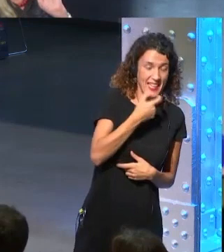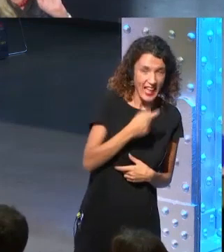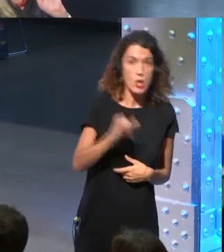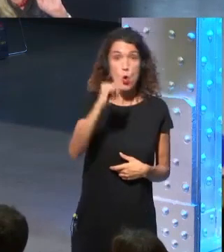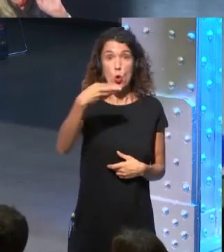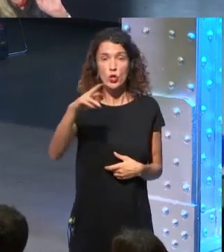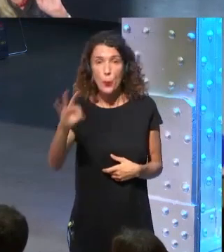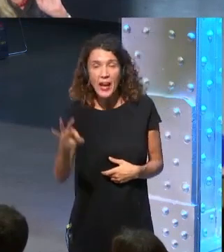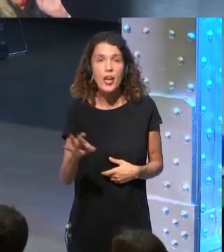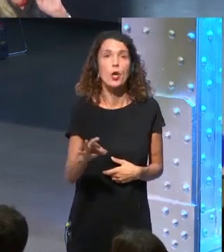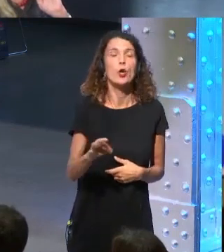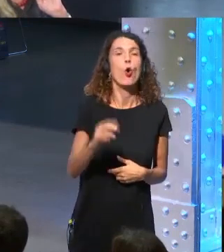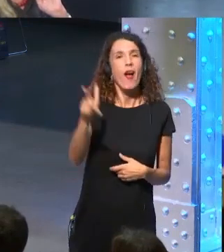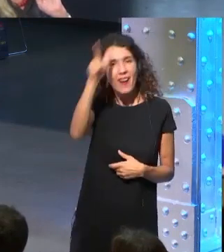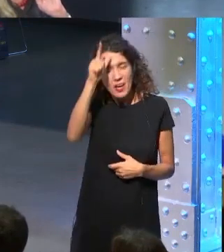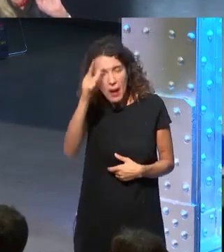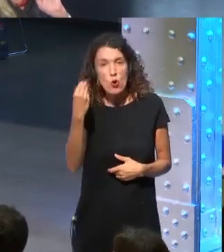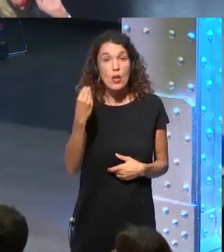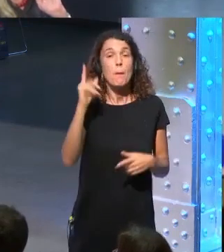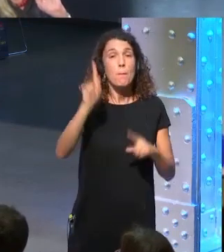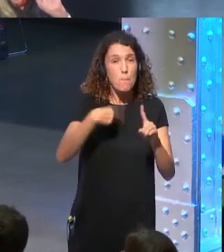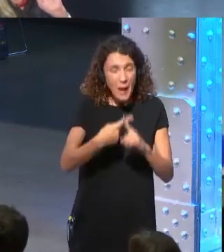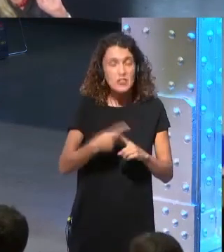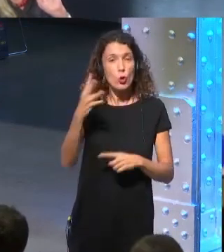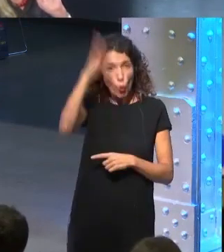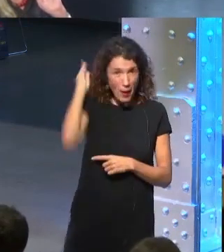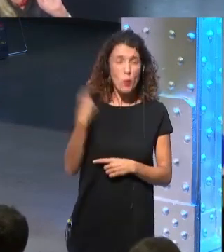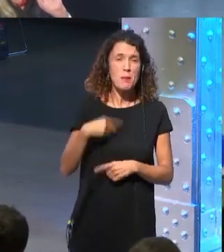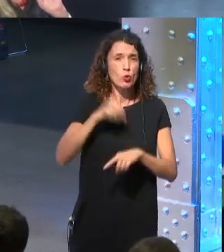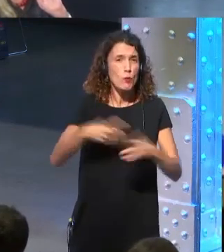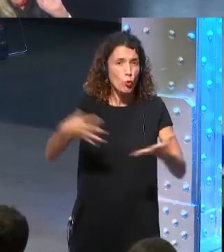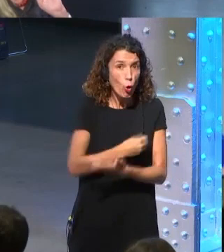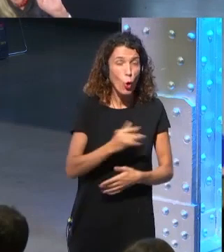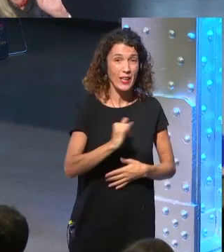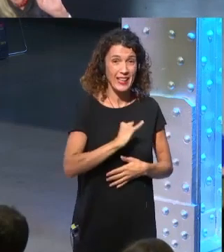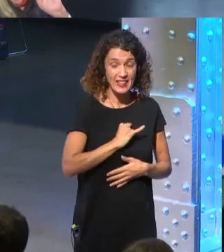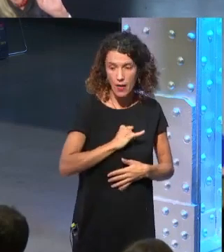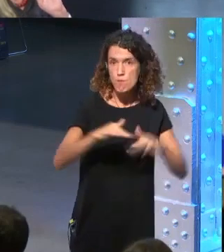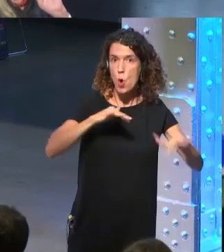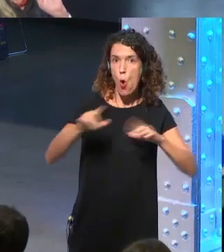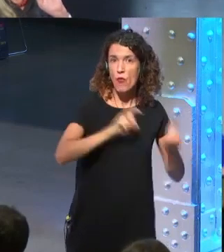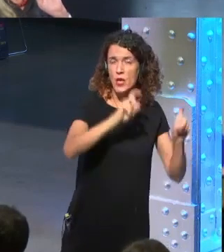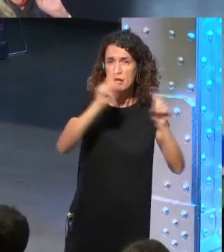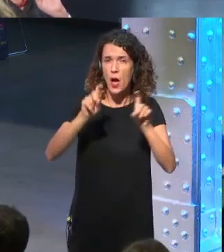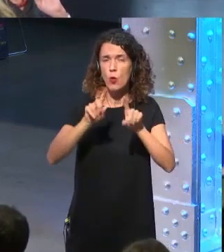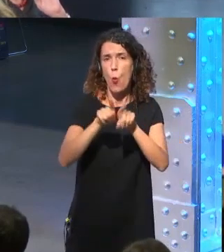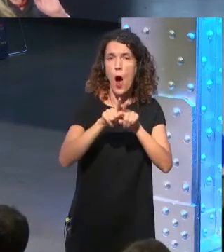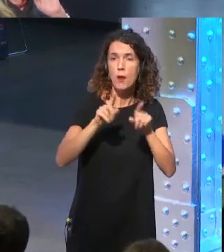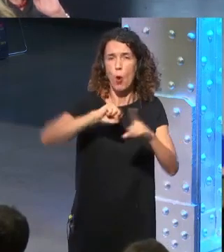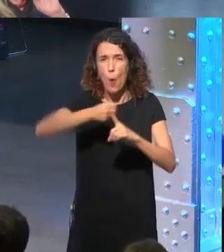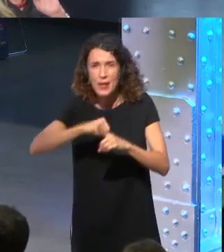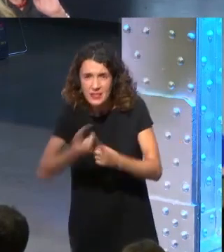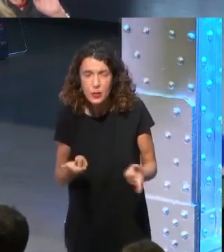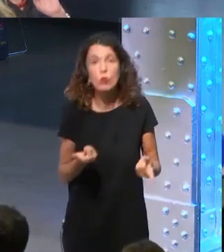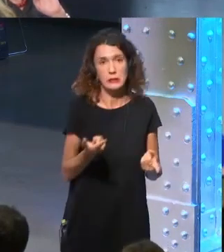ibero o germano y romano a la vez. Identidades, movilidad, promoción,